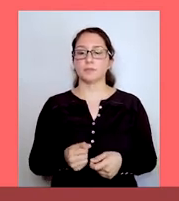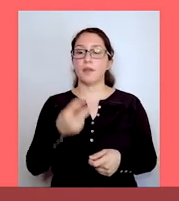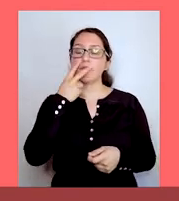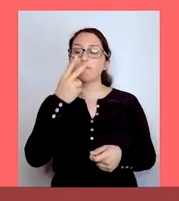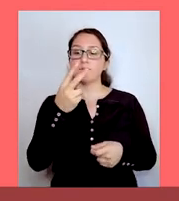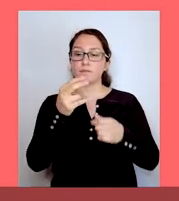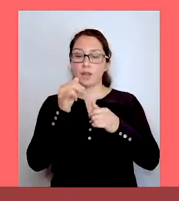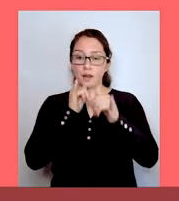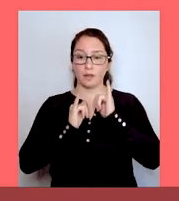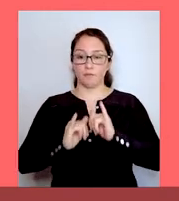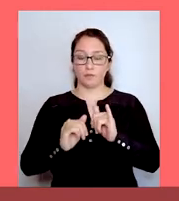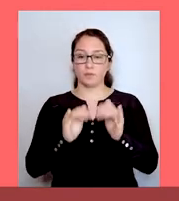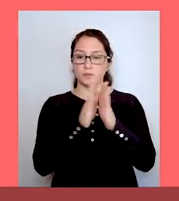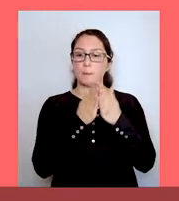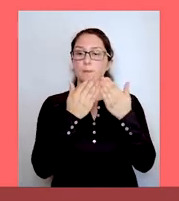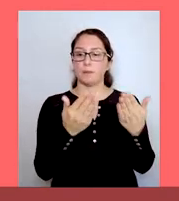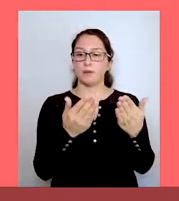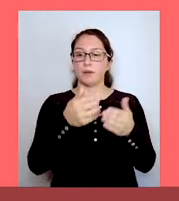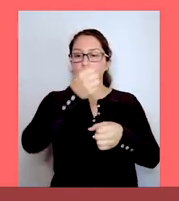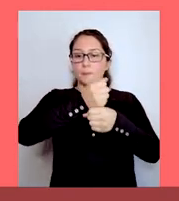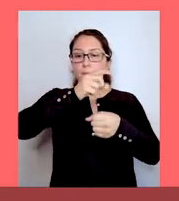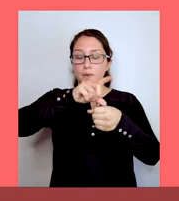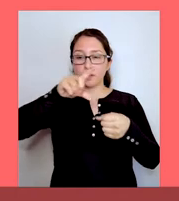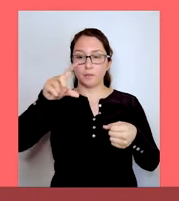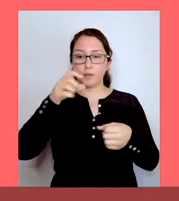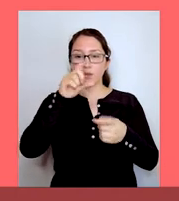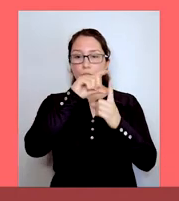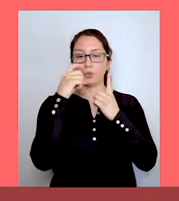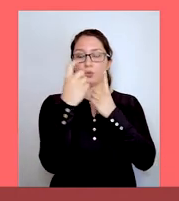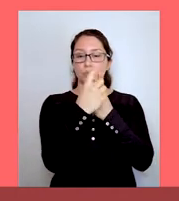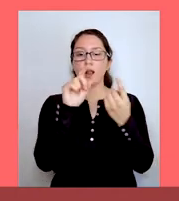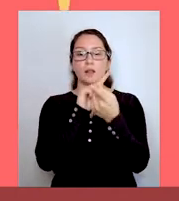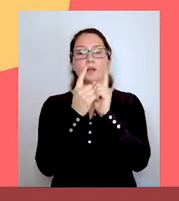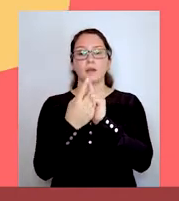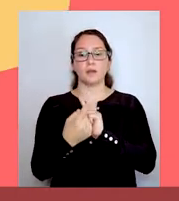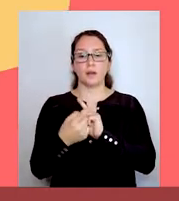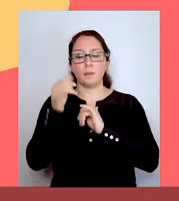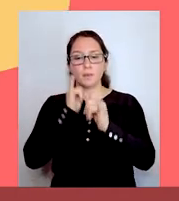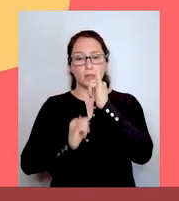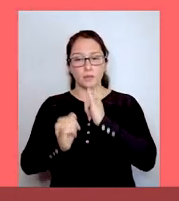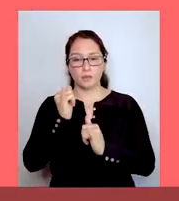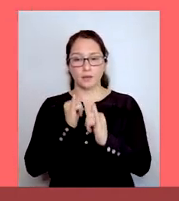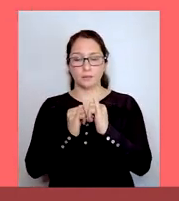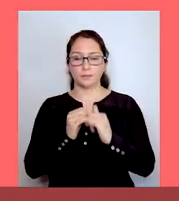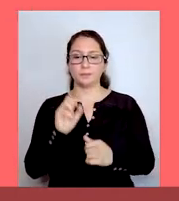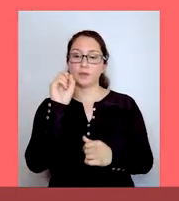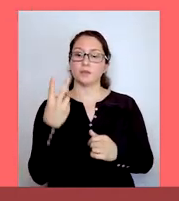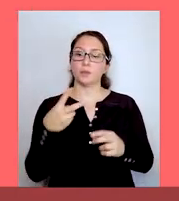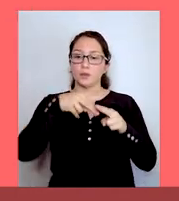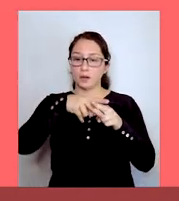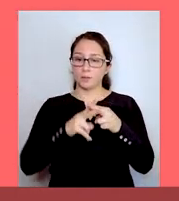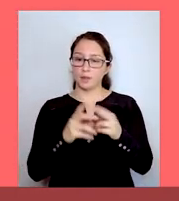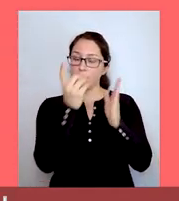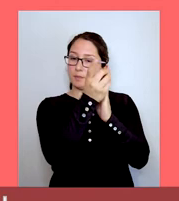metodología Canvas. Conoce en detalle su desarrollo en el manual de Emprendimiento Cultural y Transformación Digital. La segunda